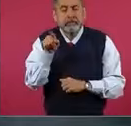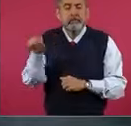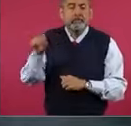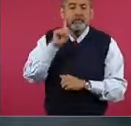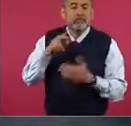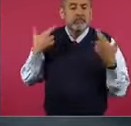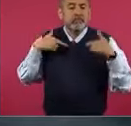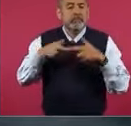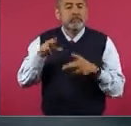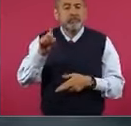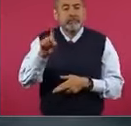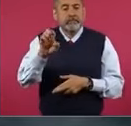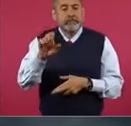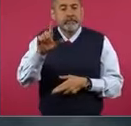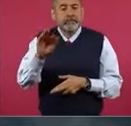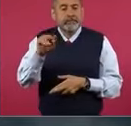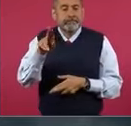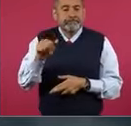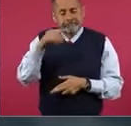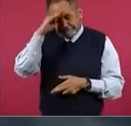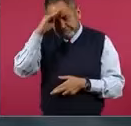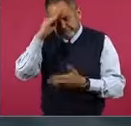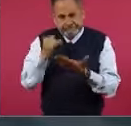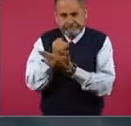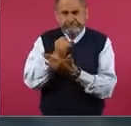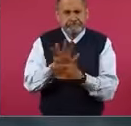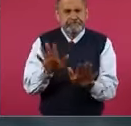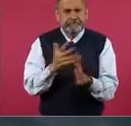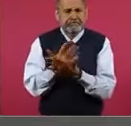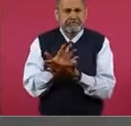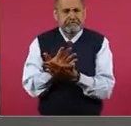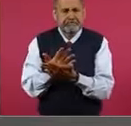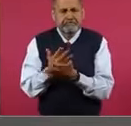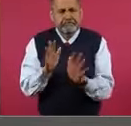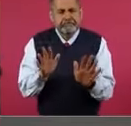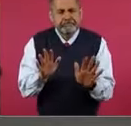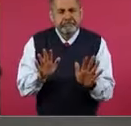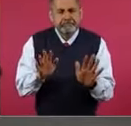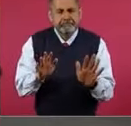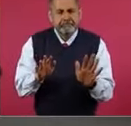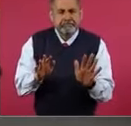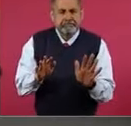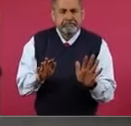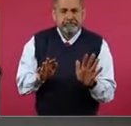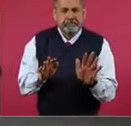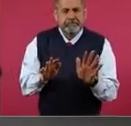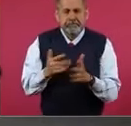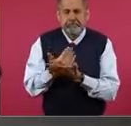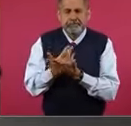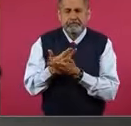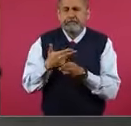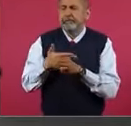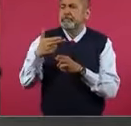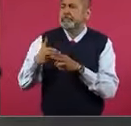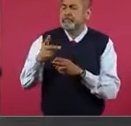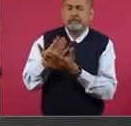buenas relaciones económicas, no transformar a México en un apéndice o colonia de otra nación. No corresponde a un embajador